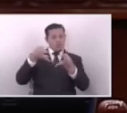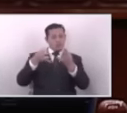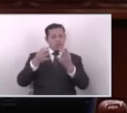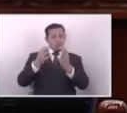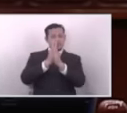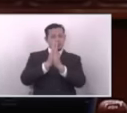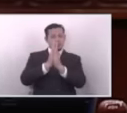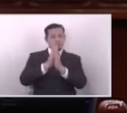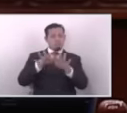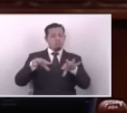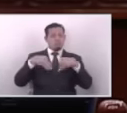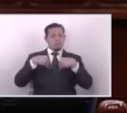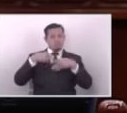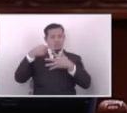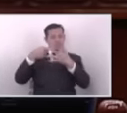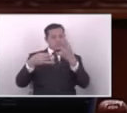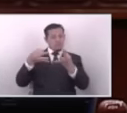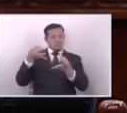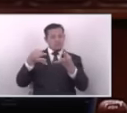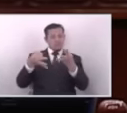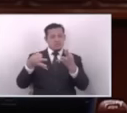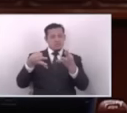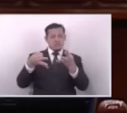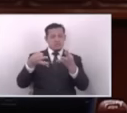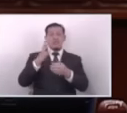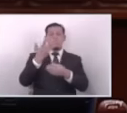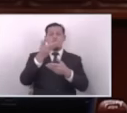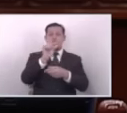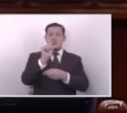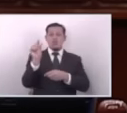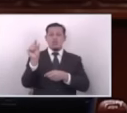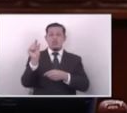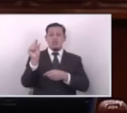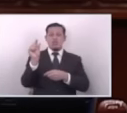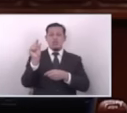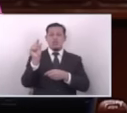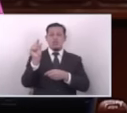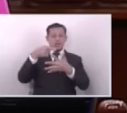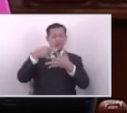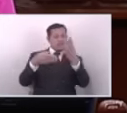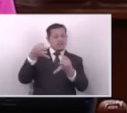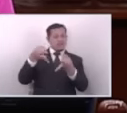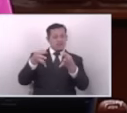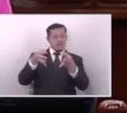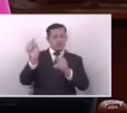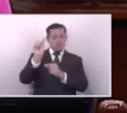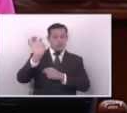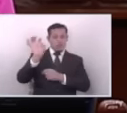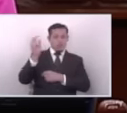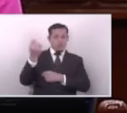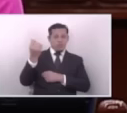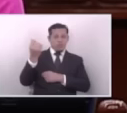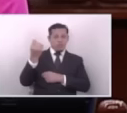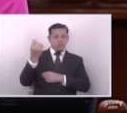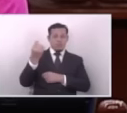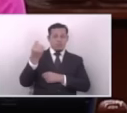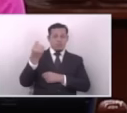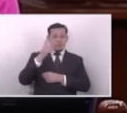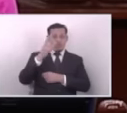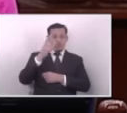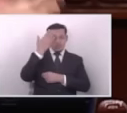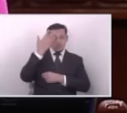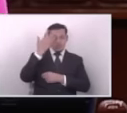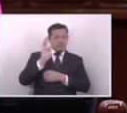la corrupción, que la legalizan? ¿Cómo se llama? Cuando mediante leyes se da permiso de robar. ¿O no se dieron